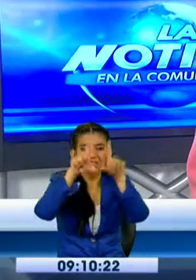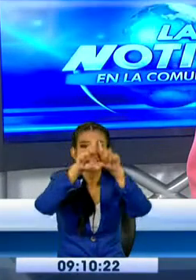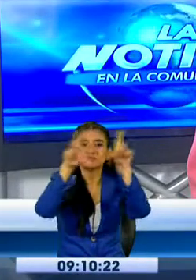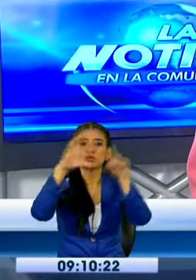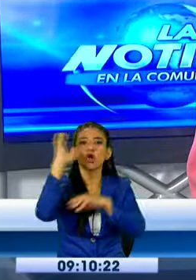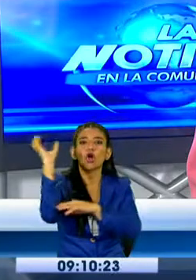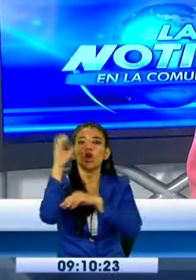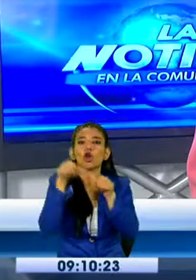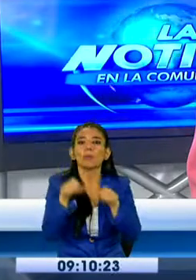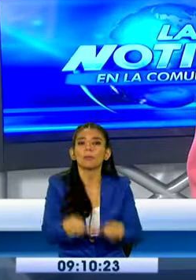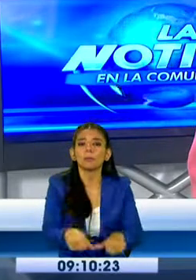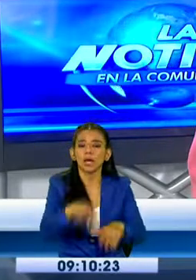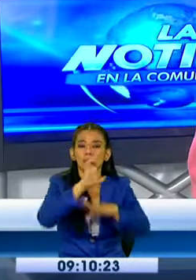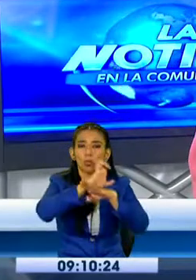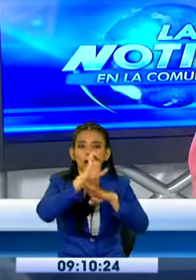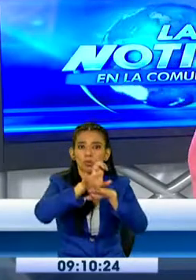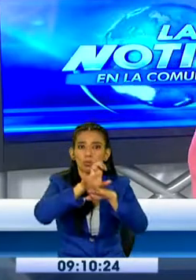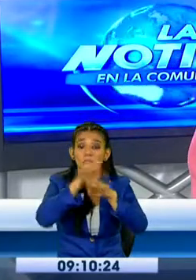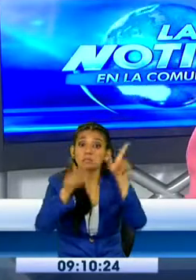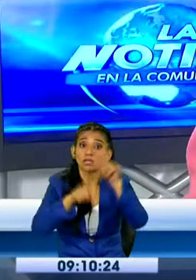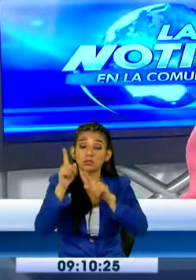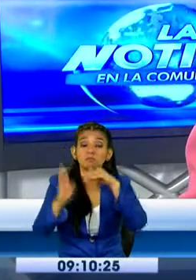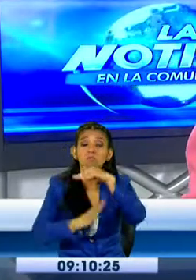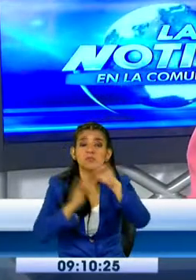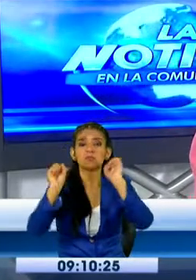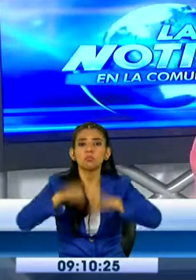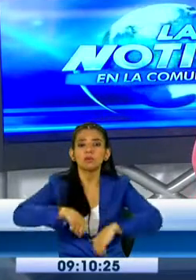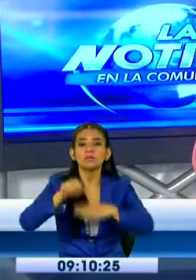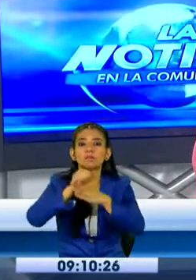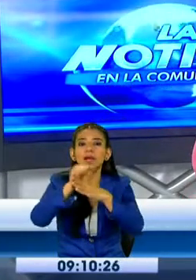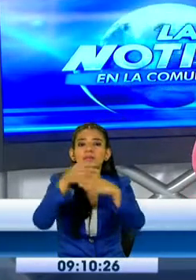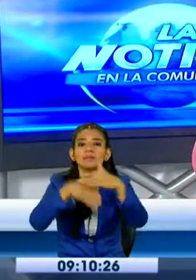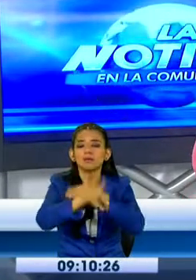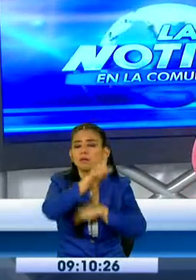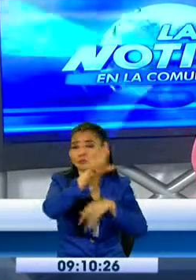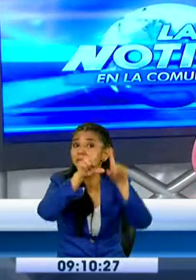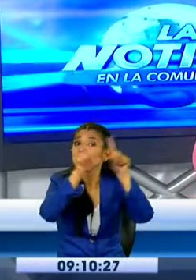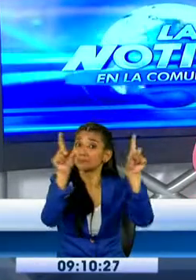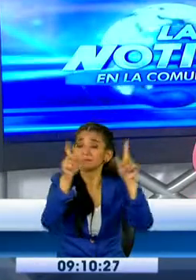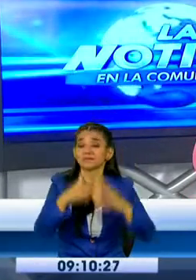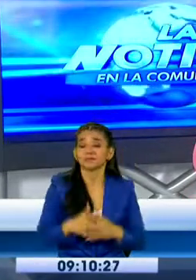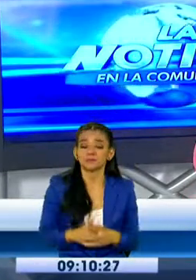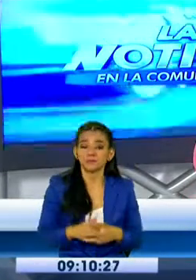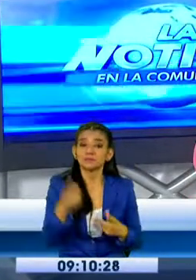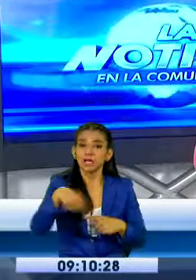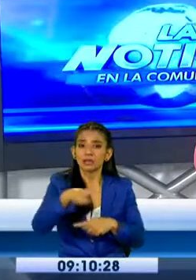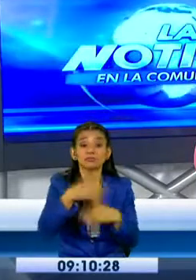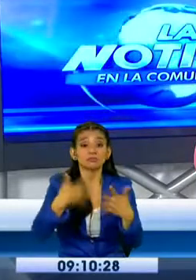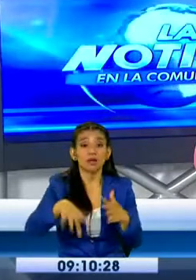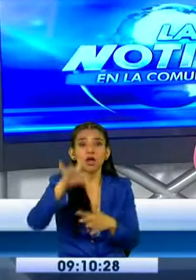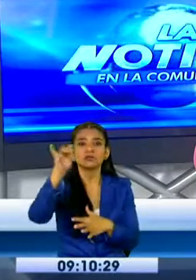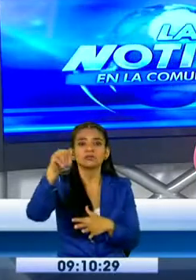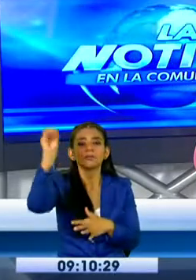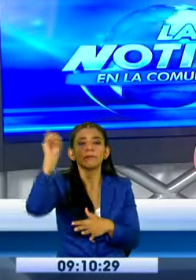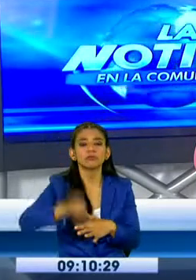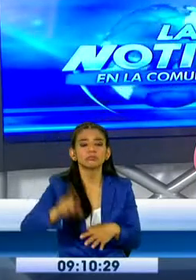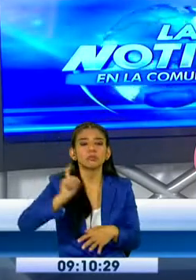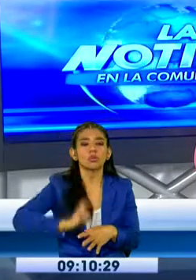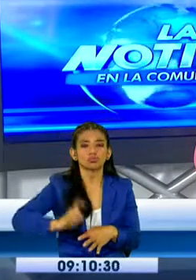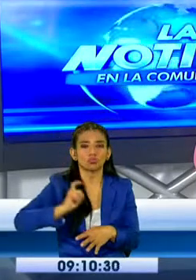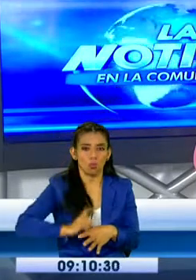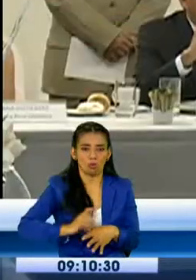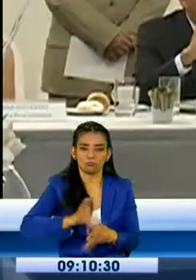en el Ecuador para que bachilleres puedan realizar sus prácticas en esas instituciones. Ellos recibirán el 80% de un salario